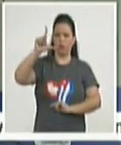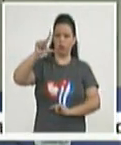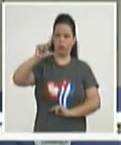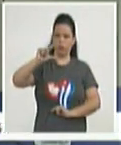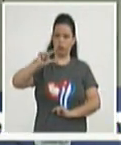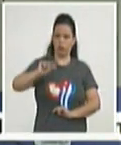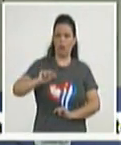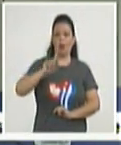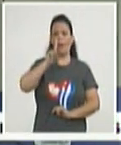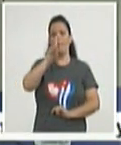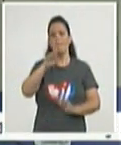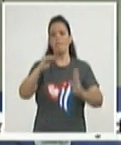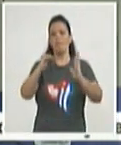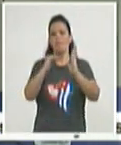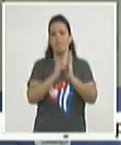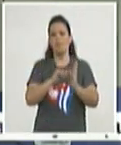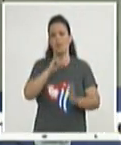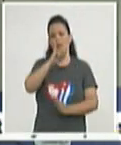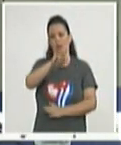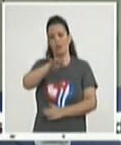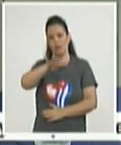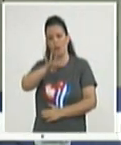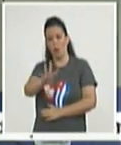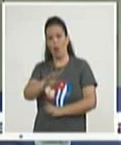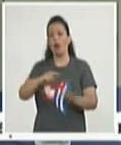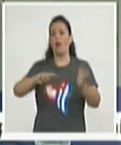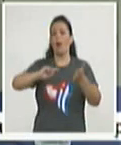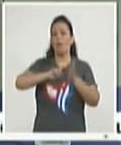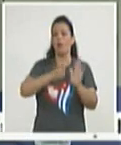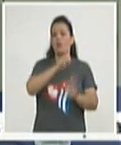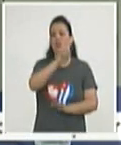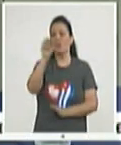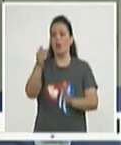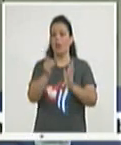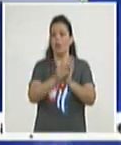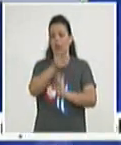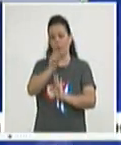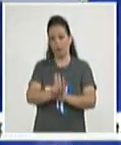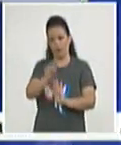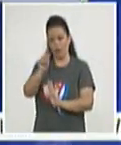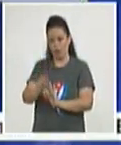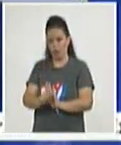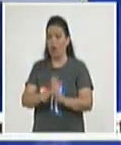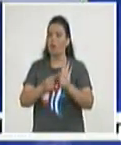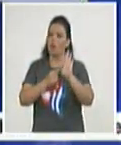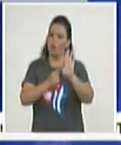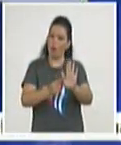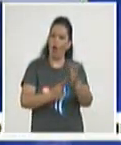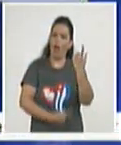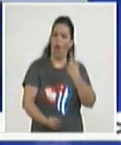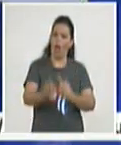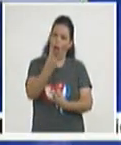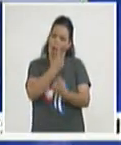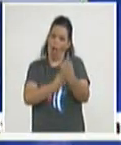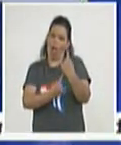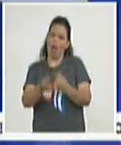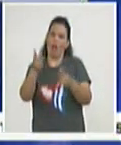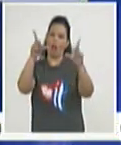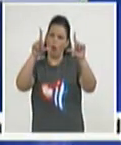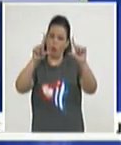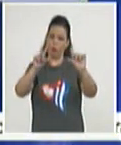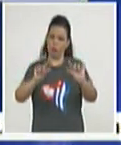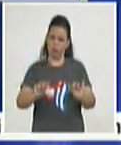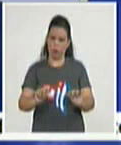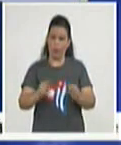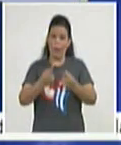1.064 por 100.000 habitantes. Es una disminución, aunque indiscutiblemente una tasa por encima de 1.000, es una